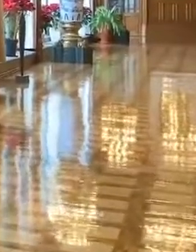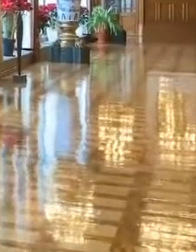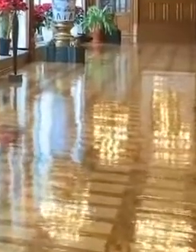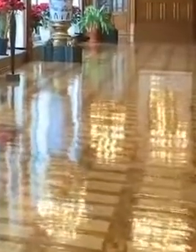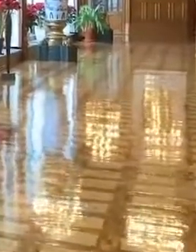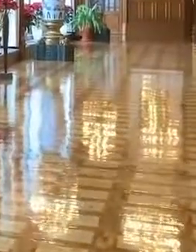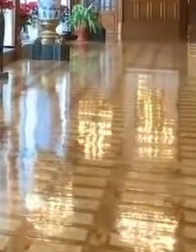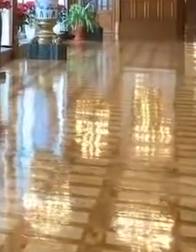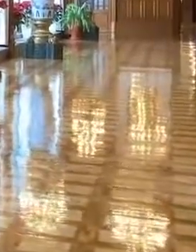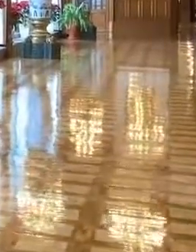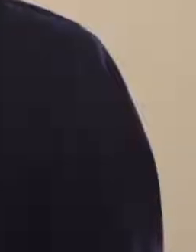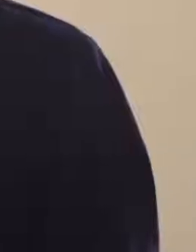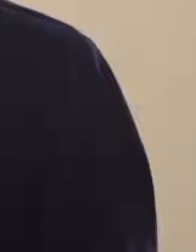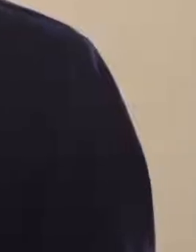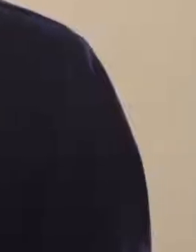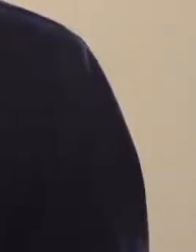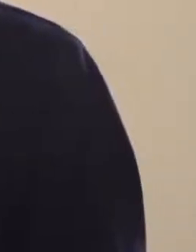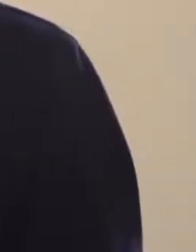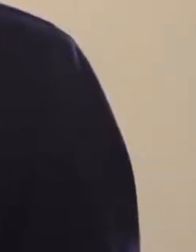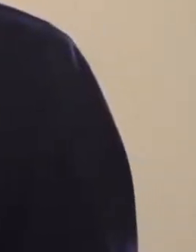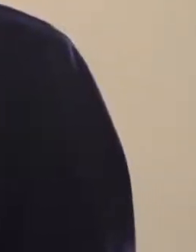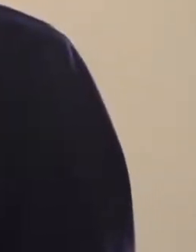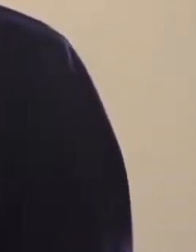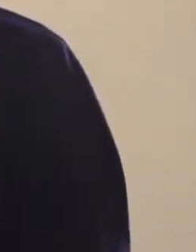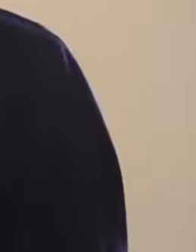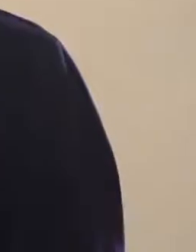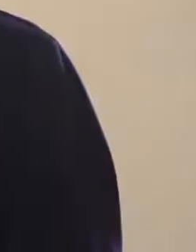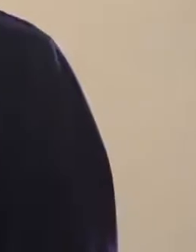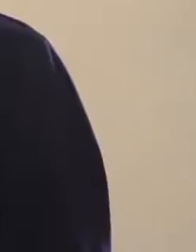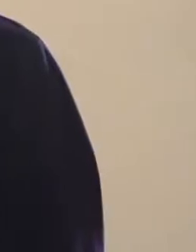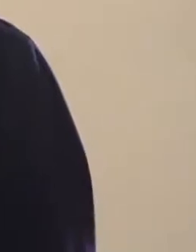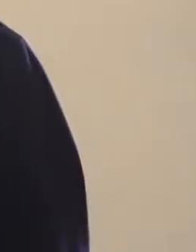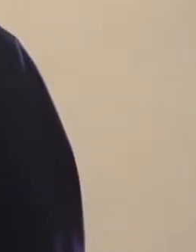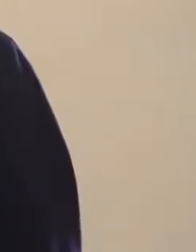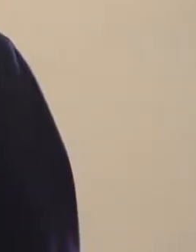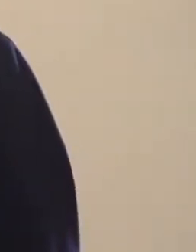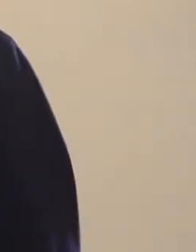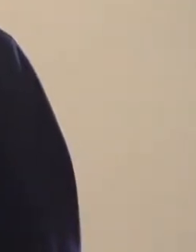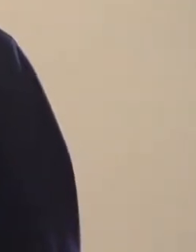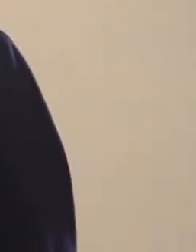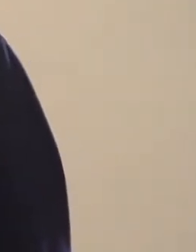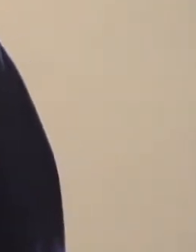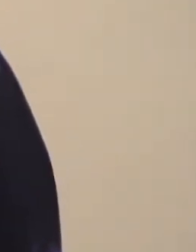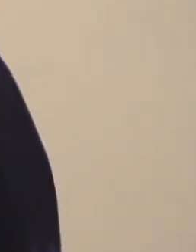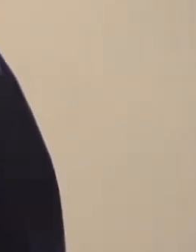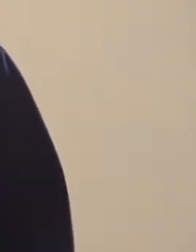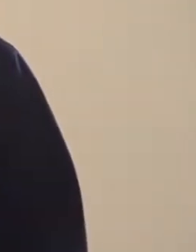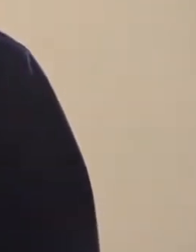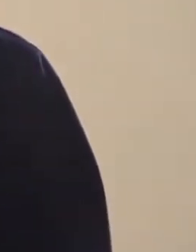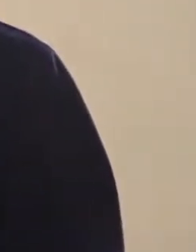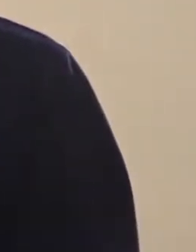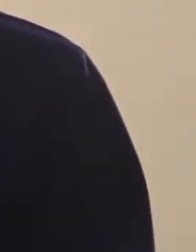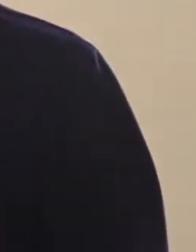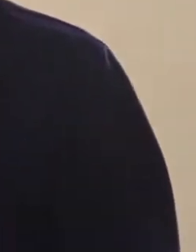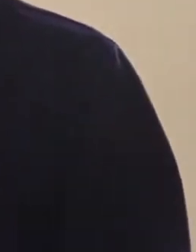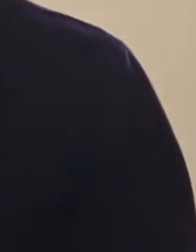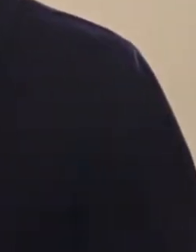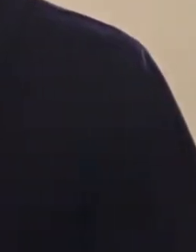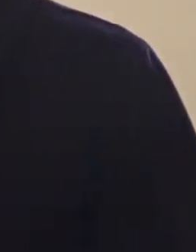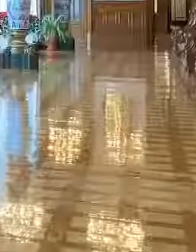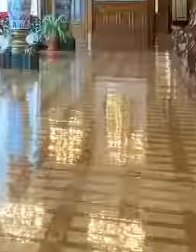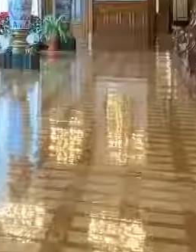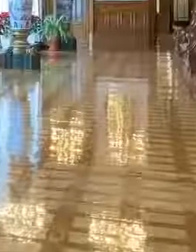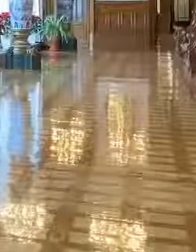ofreció enviarnos vacunas. El Sputnik es una vacuna que ellos están